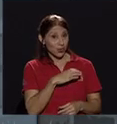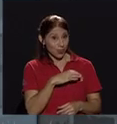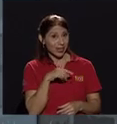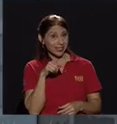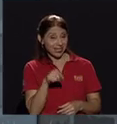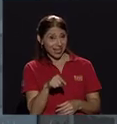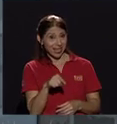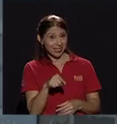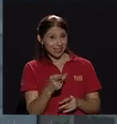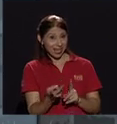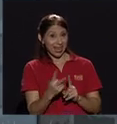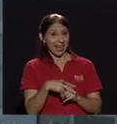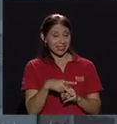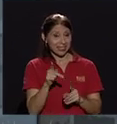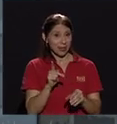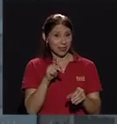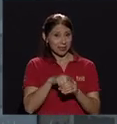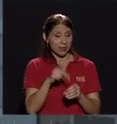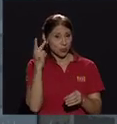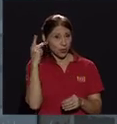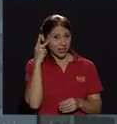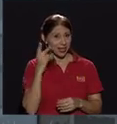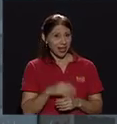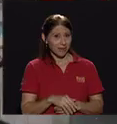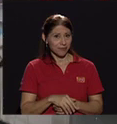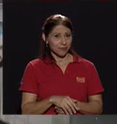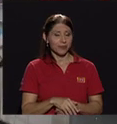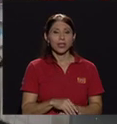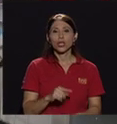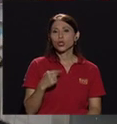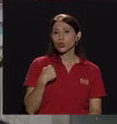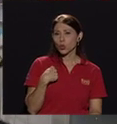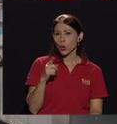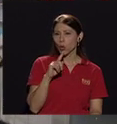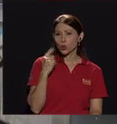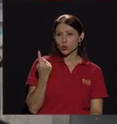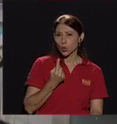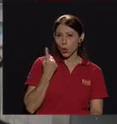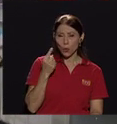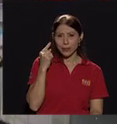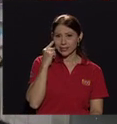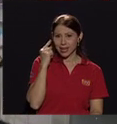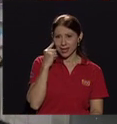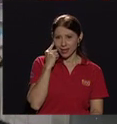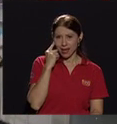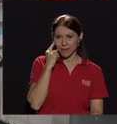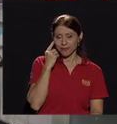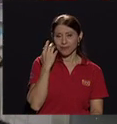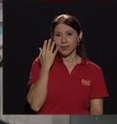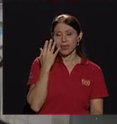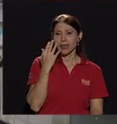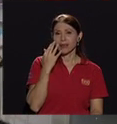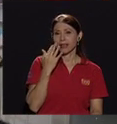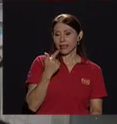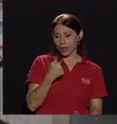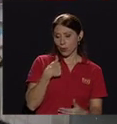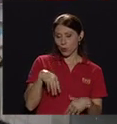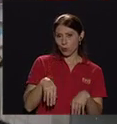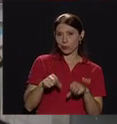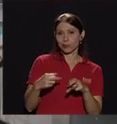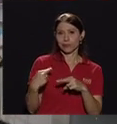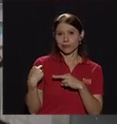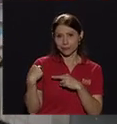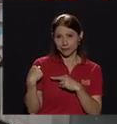se ejerce esa participación política. Yo no solo pensaría efectivamente en la responsabilidad que